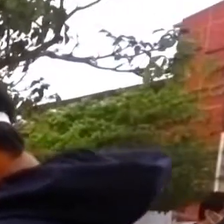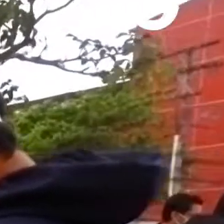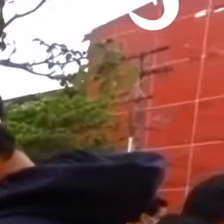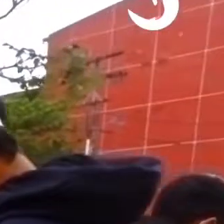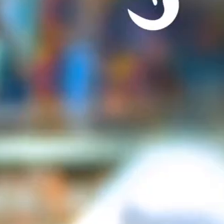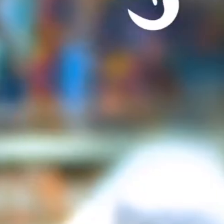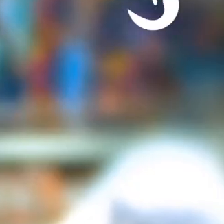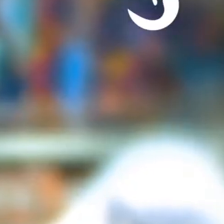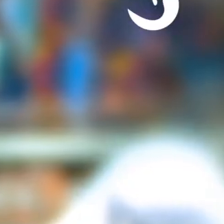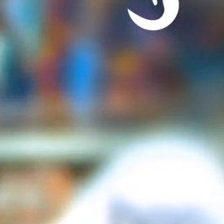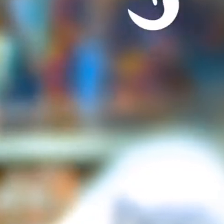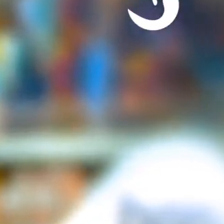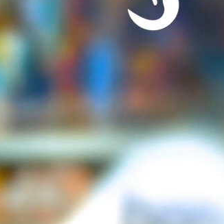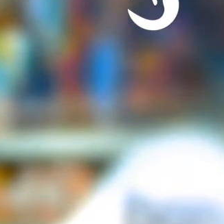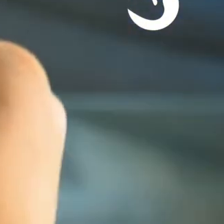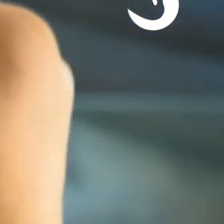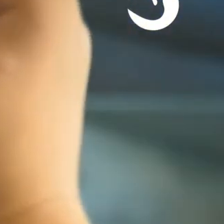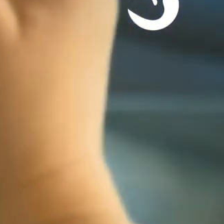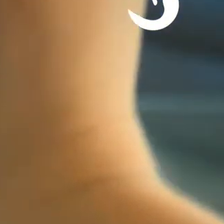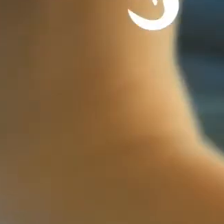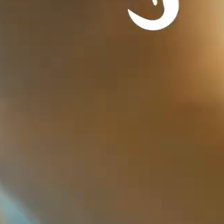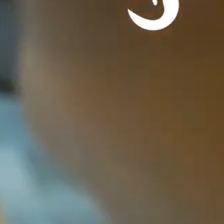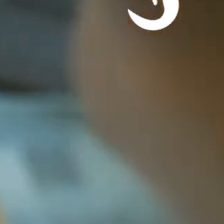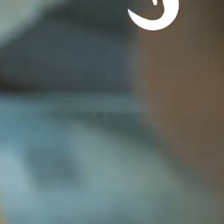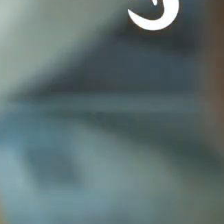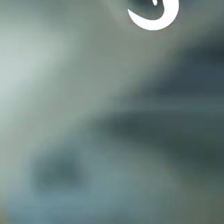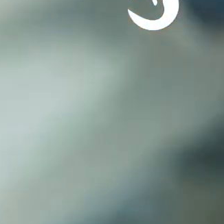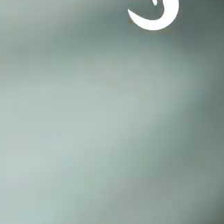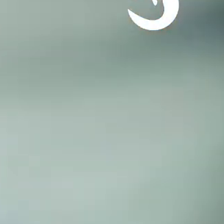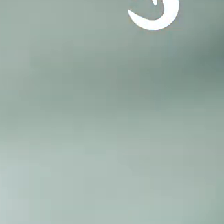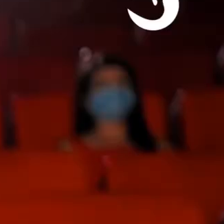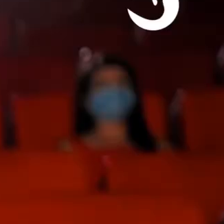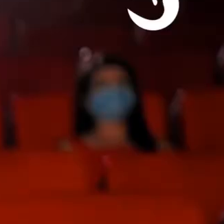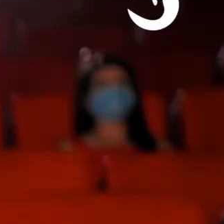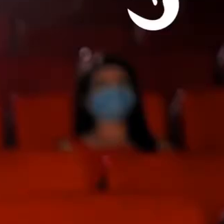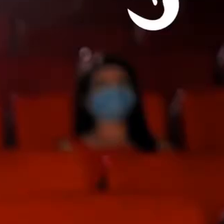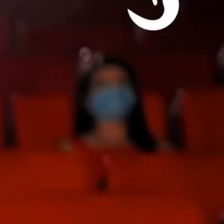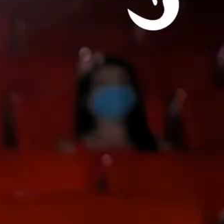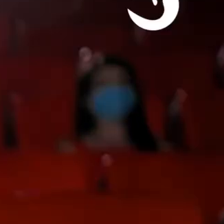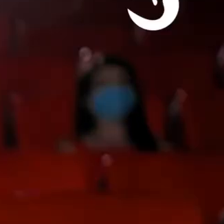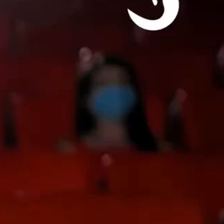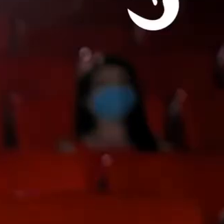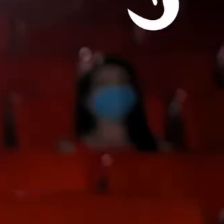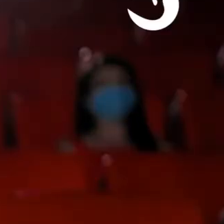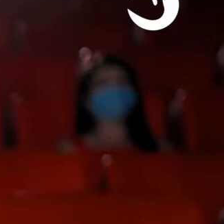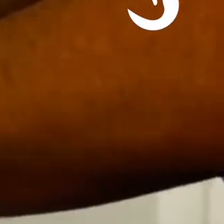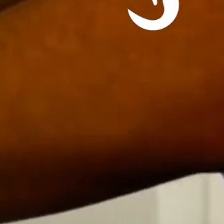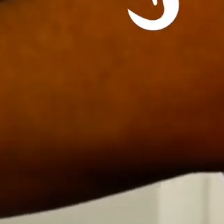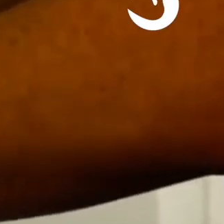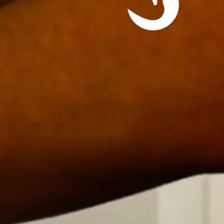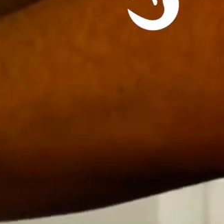Seamos prudentes si vas a lugares públicos. Usa tu barbijo en todo momento. Respeta la distancia